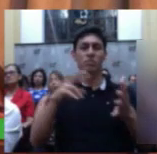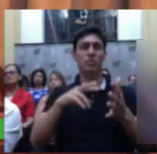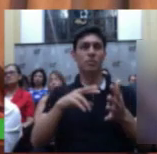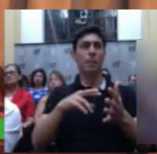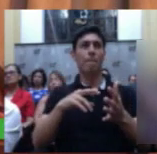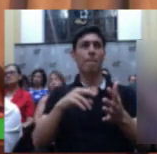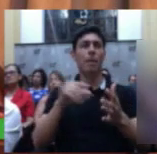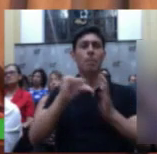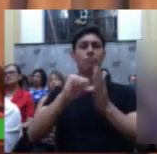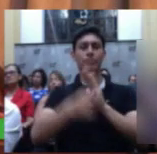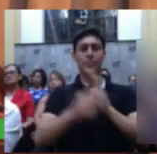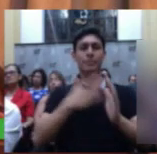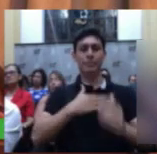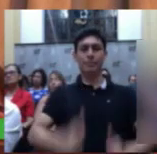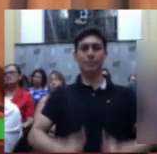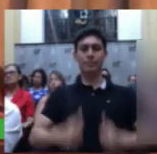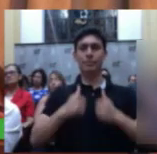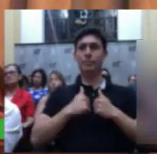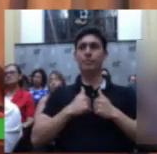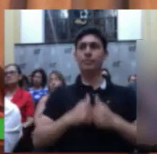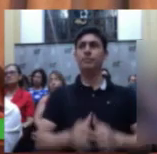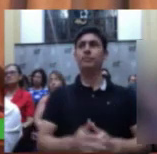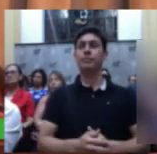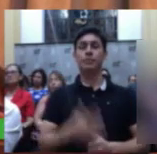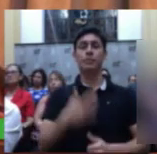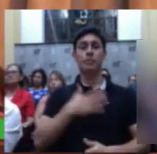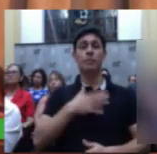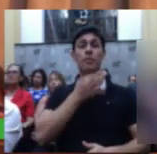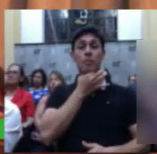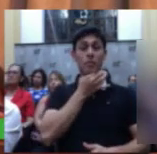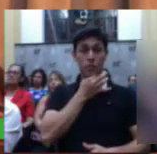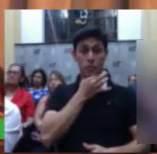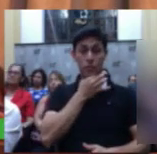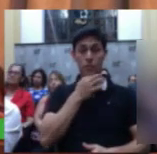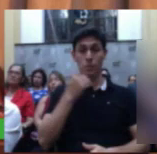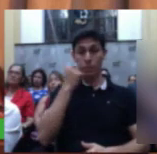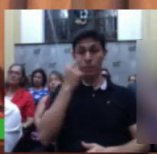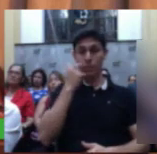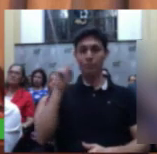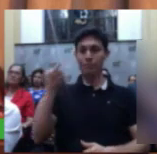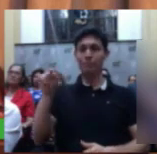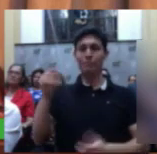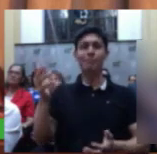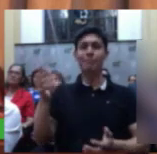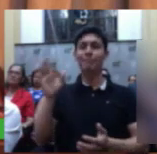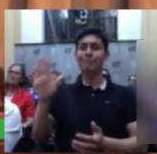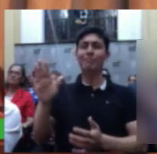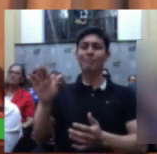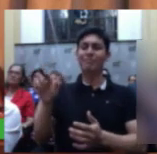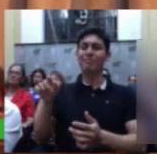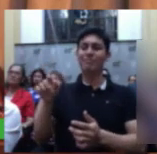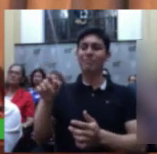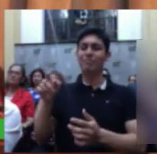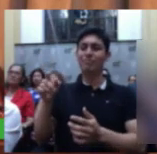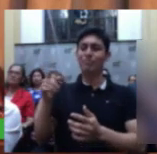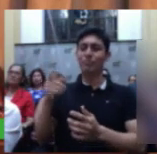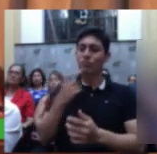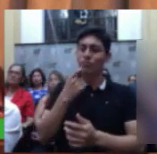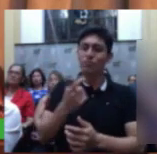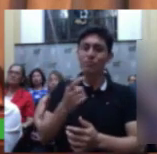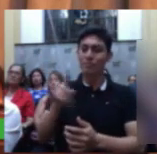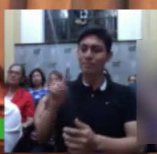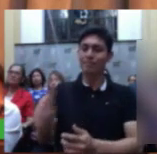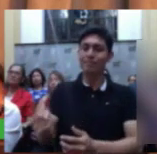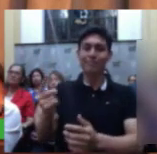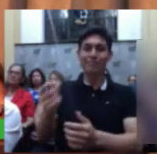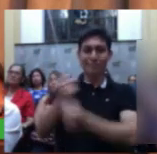marca en mi vida un hito cardinal. Mi abuelo se refería al nacimiento de Javier, su primer hijo. Mi abuelo